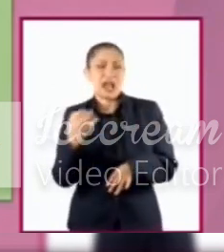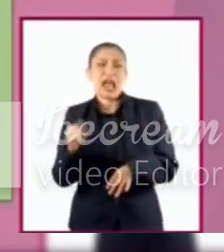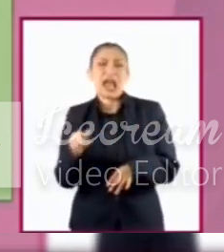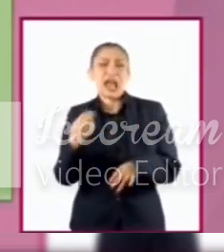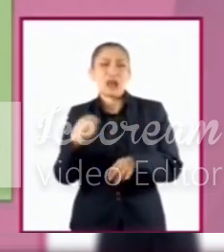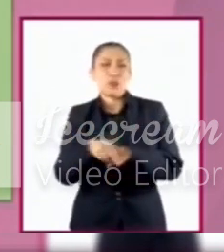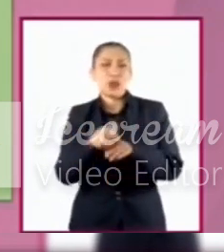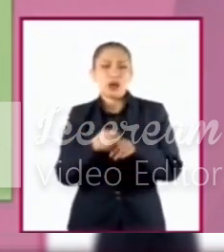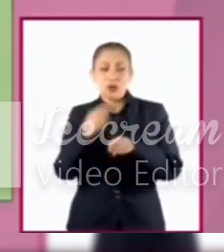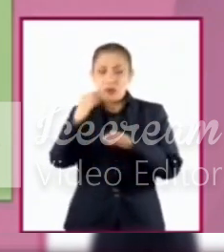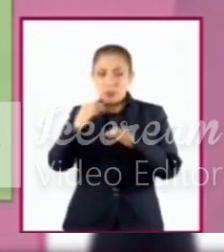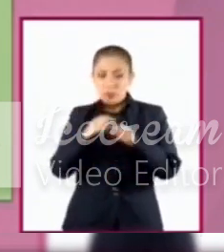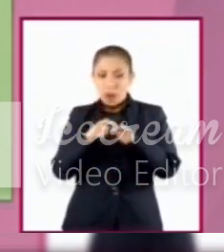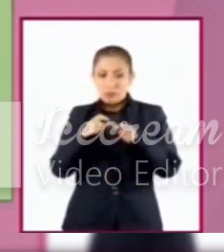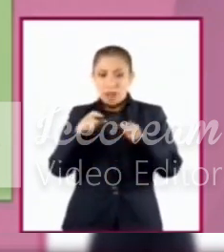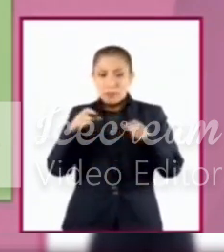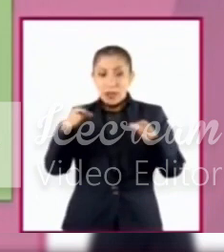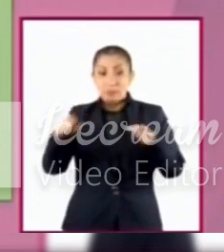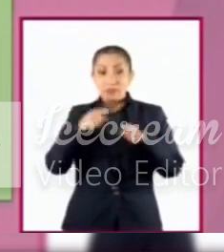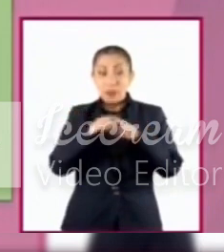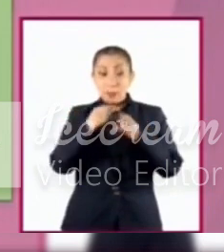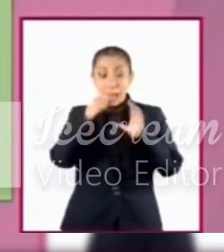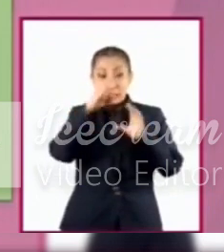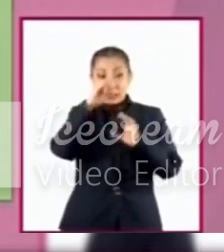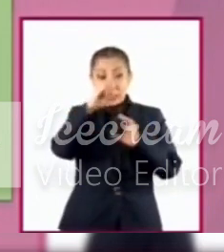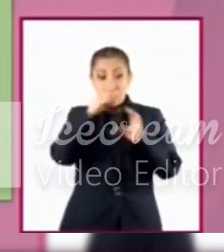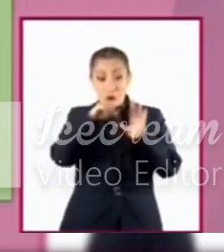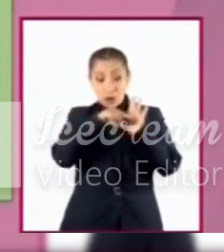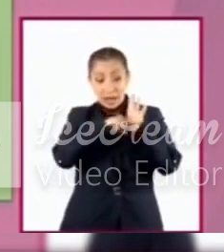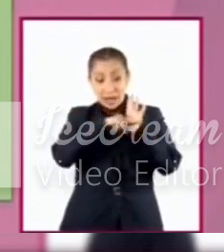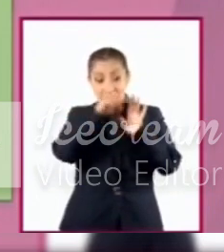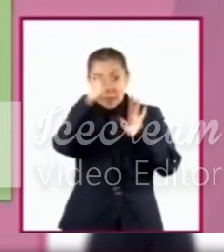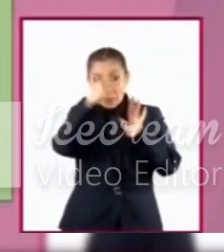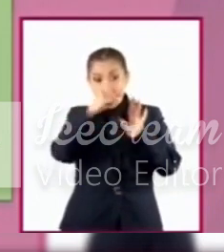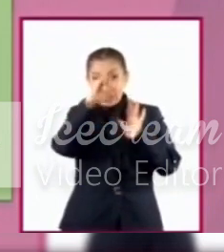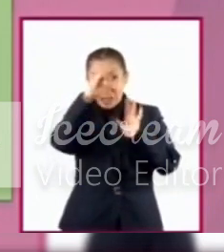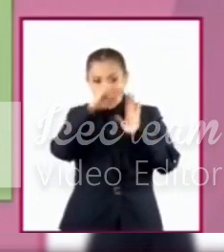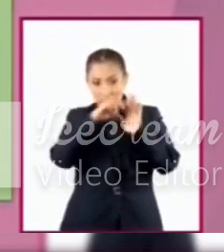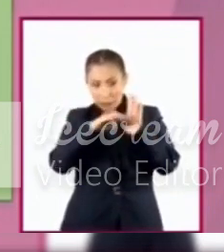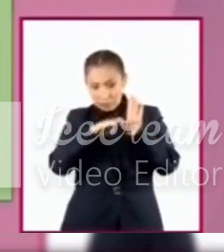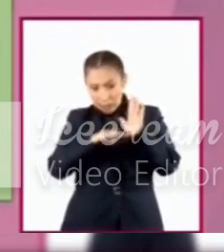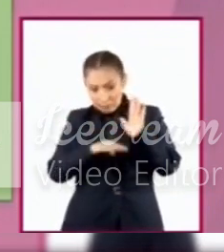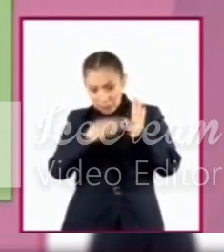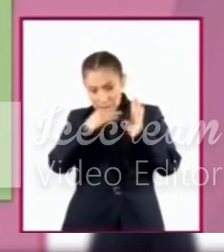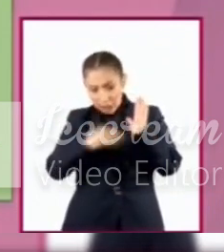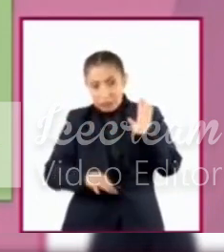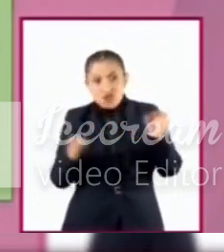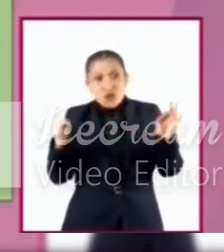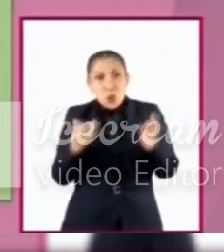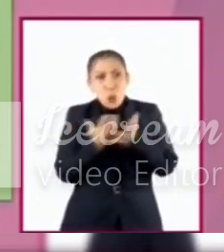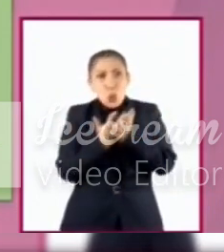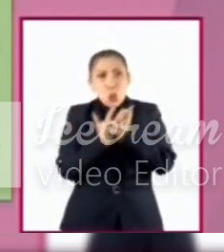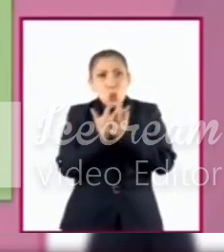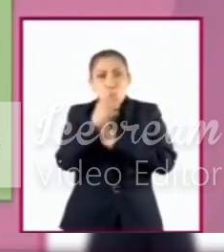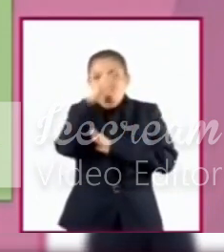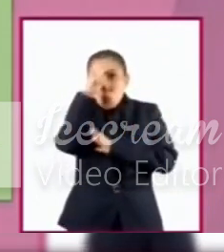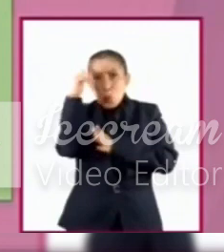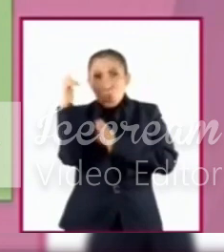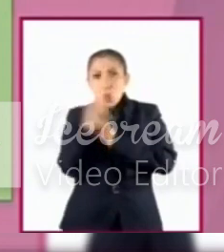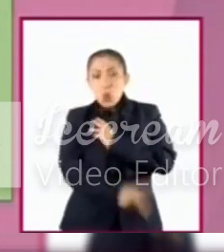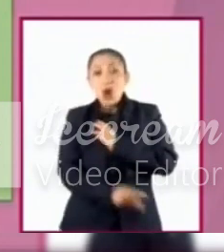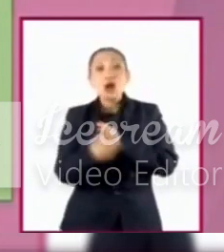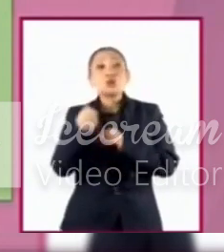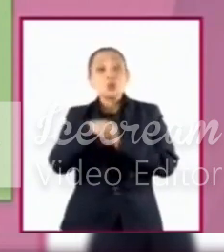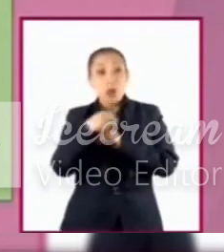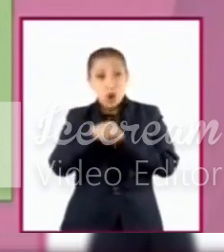que el número crece, cuanto más alejado está el número negativo con respecto al cero, menor es la temperatura? Sí,